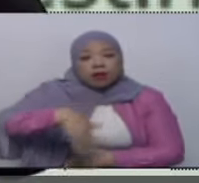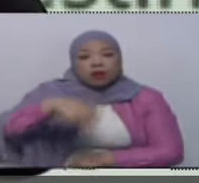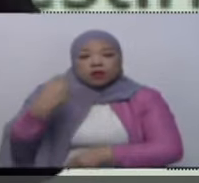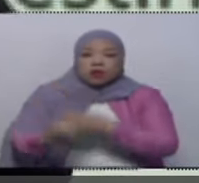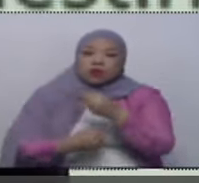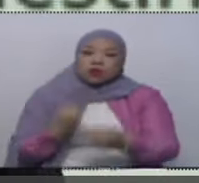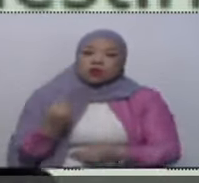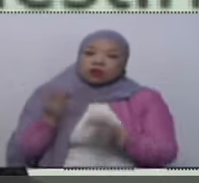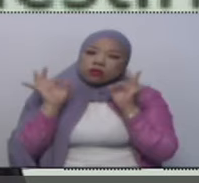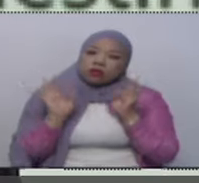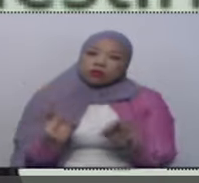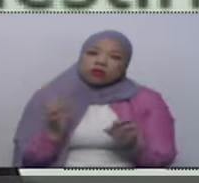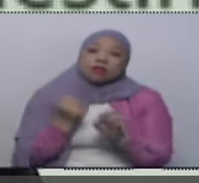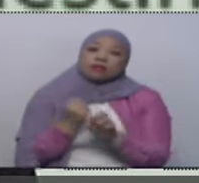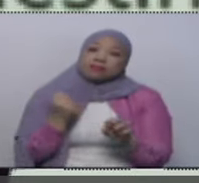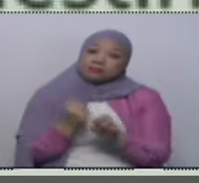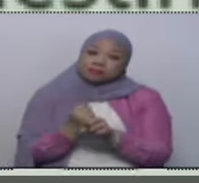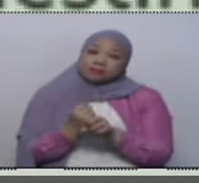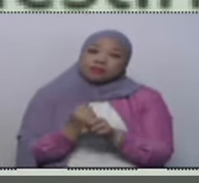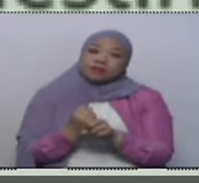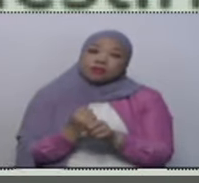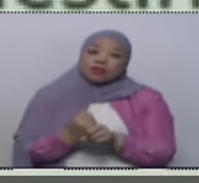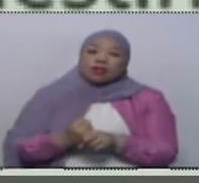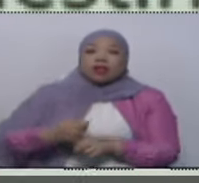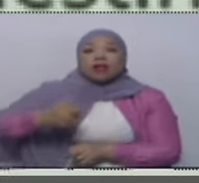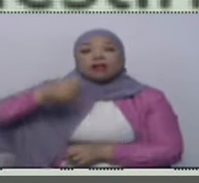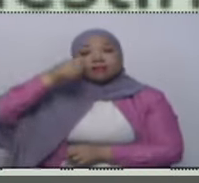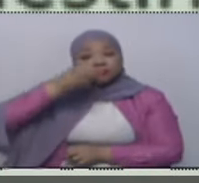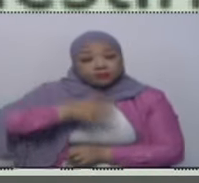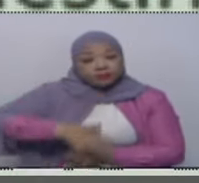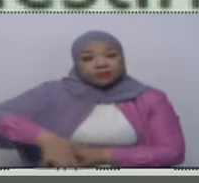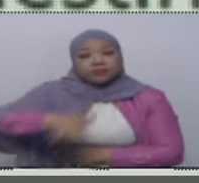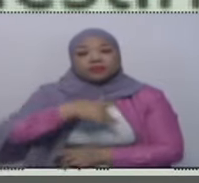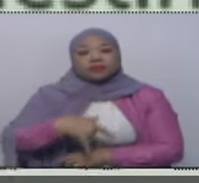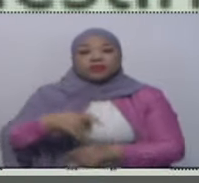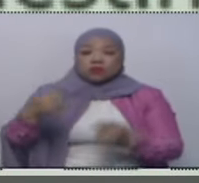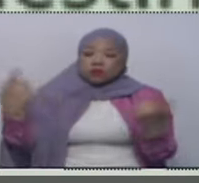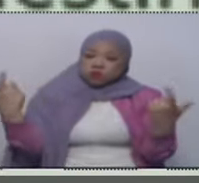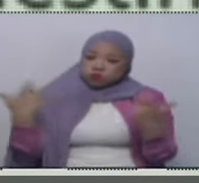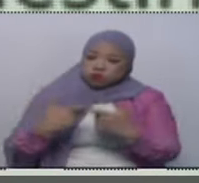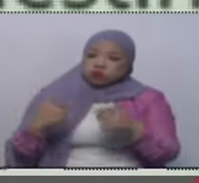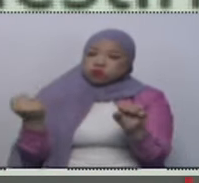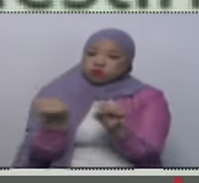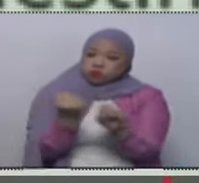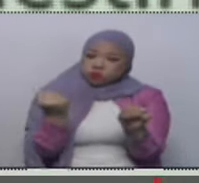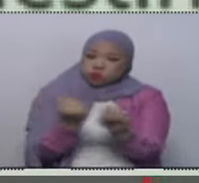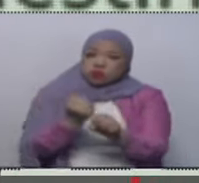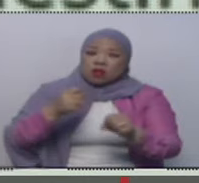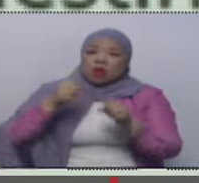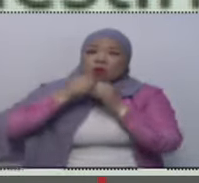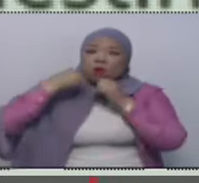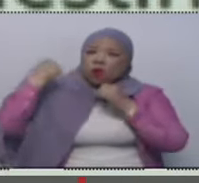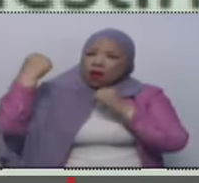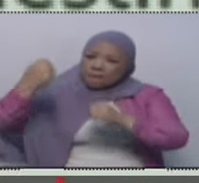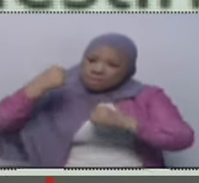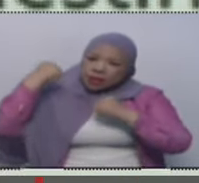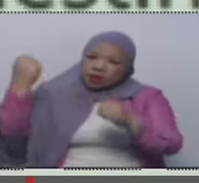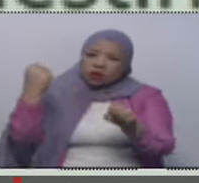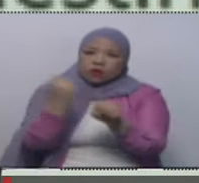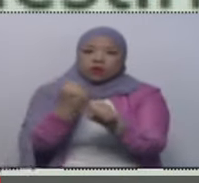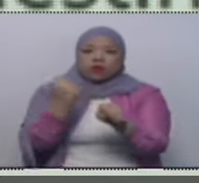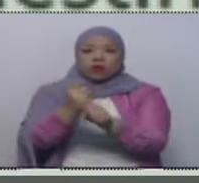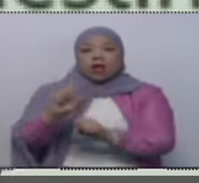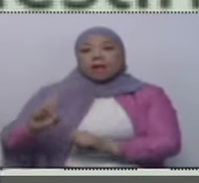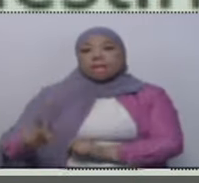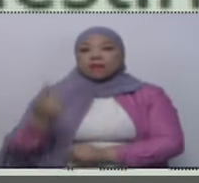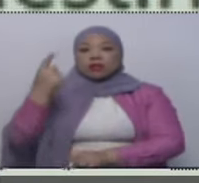es la fortaleza que tenemos. Un pueblo guerrero, un pueblo luchador, que será el